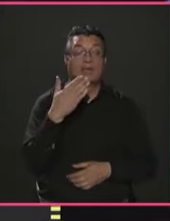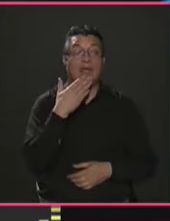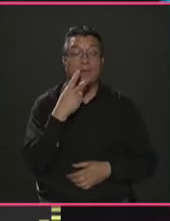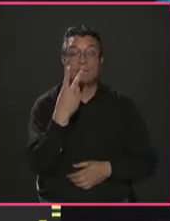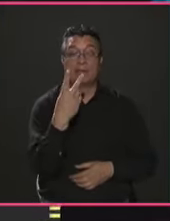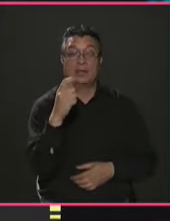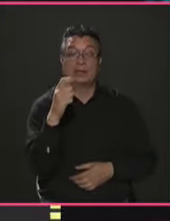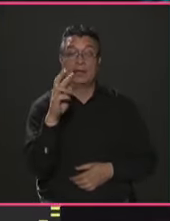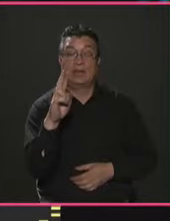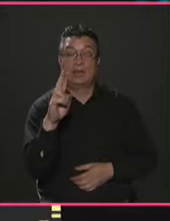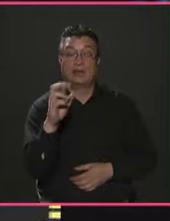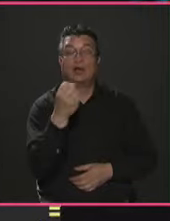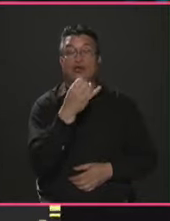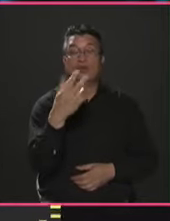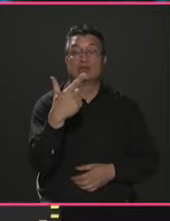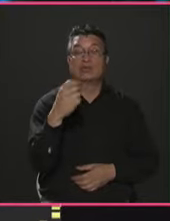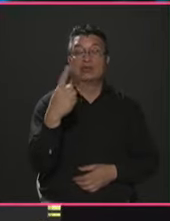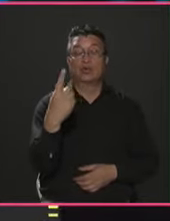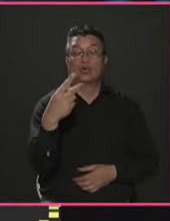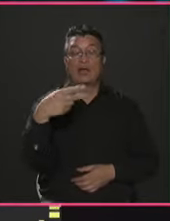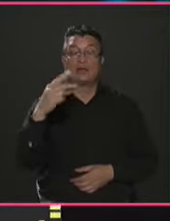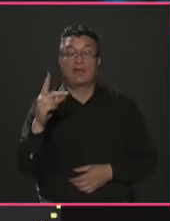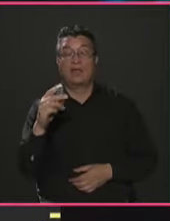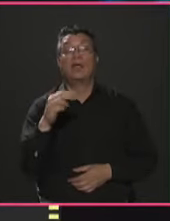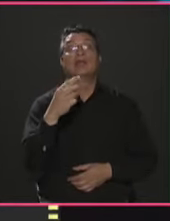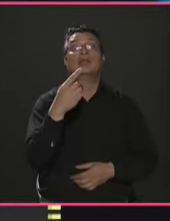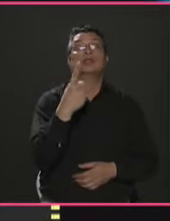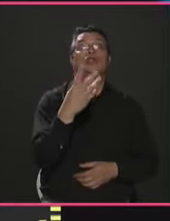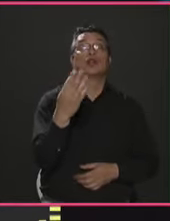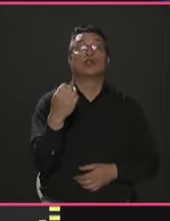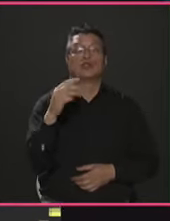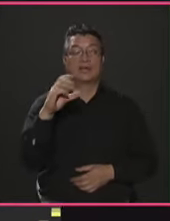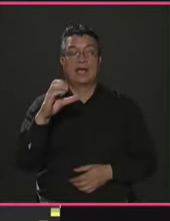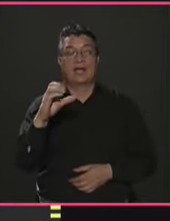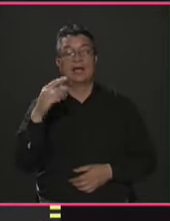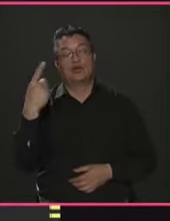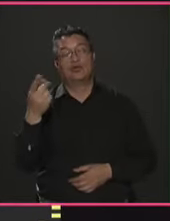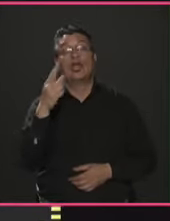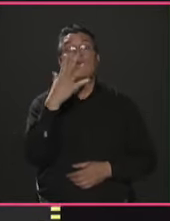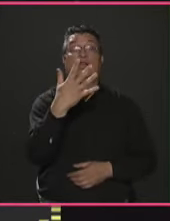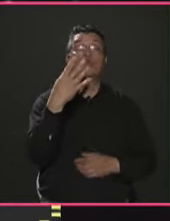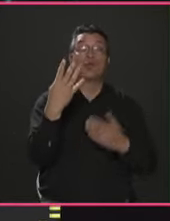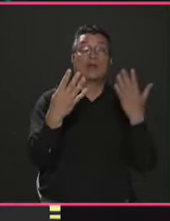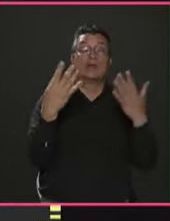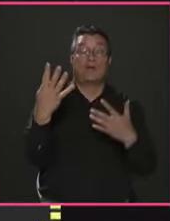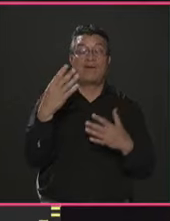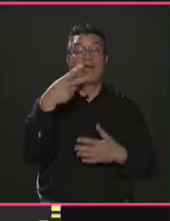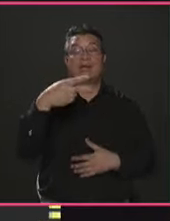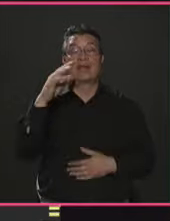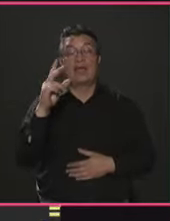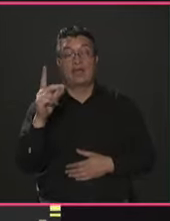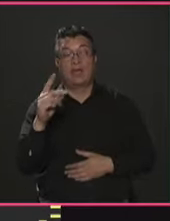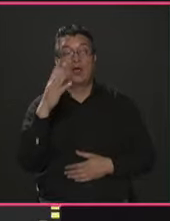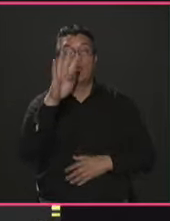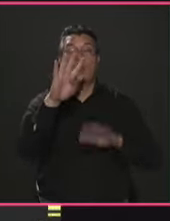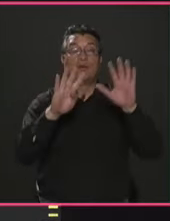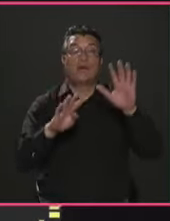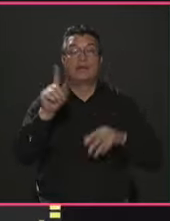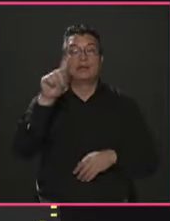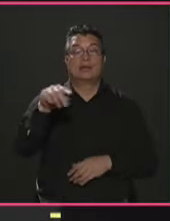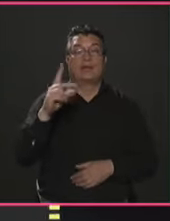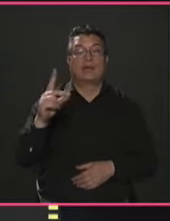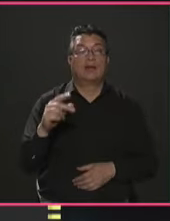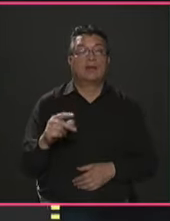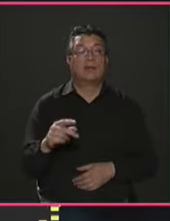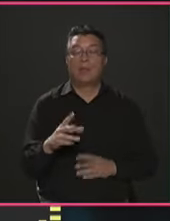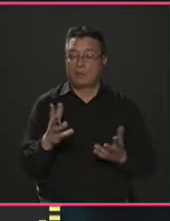btr la señal 701 HD 114 CD claro 49 HD y 49 SD No